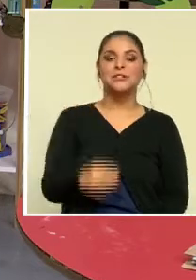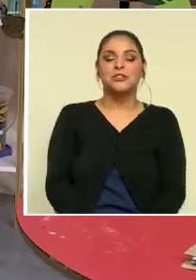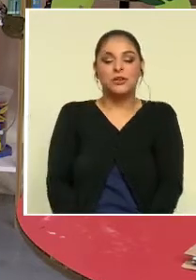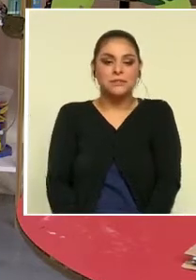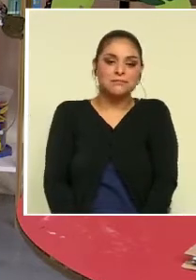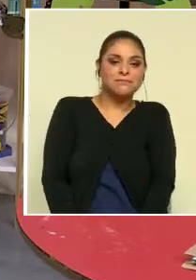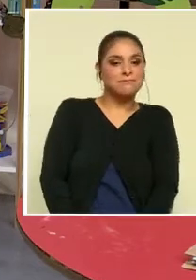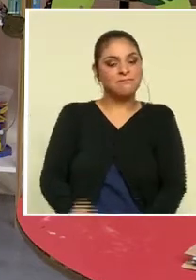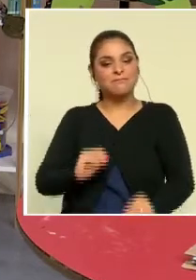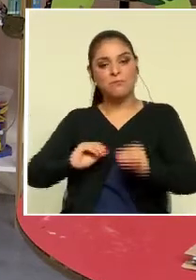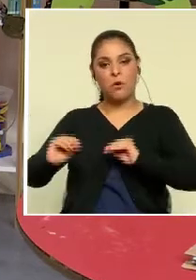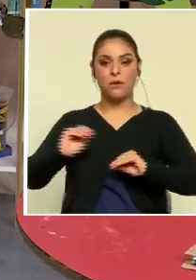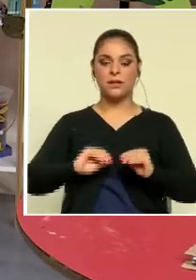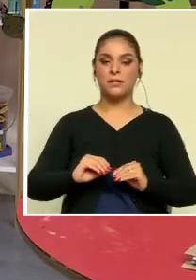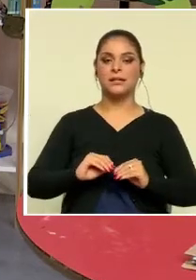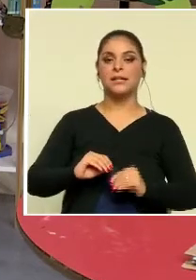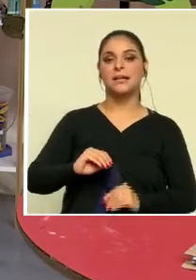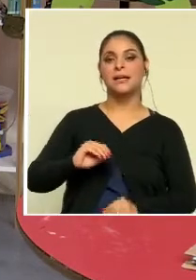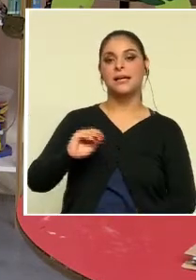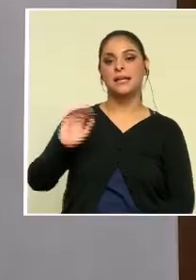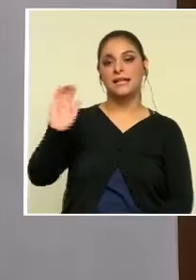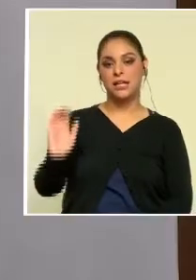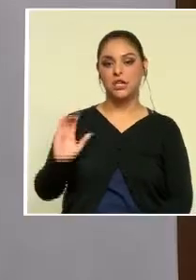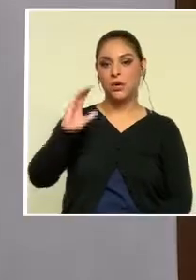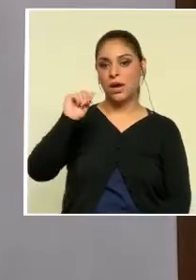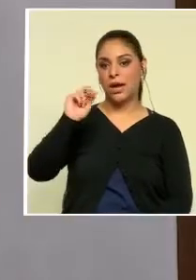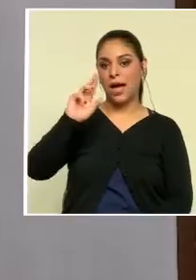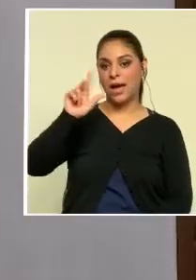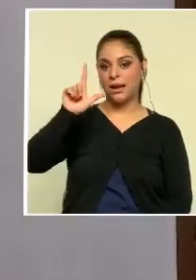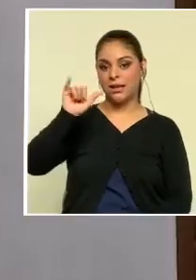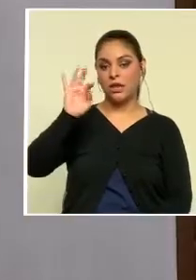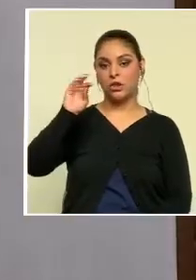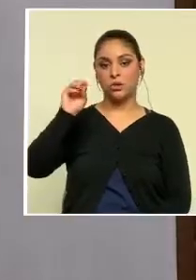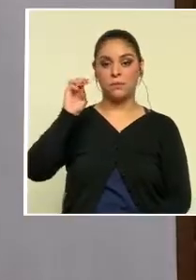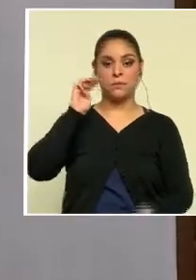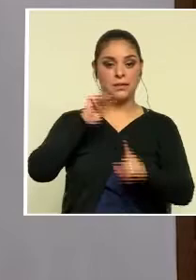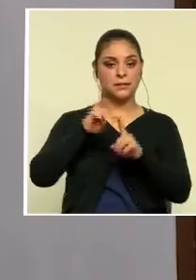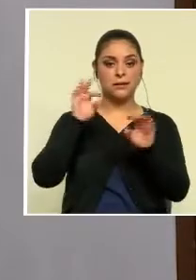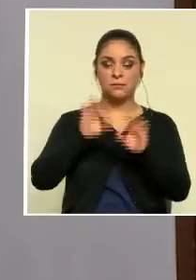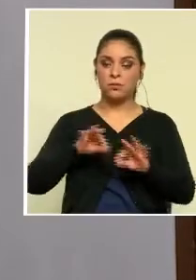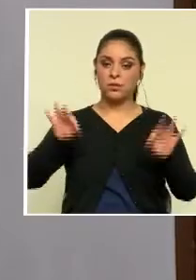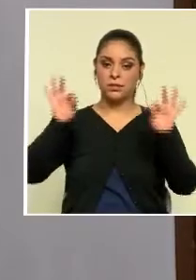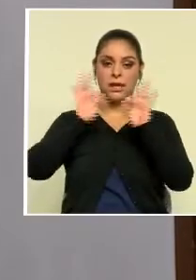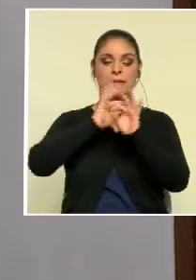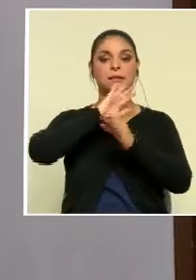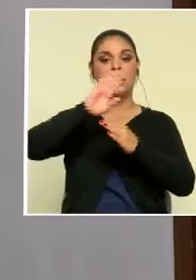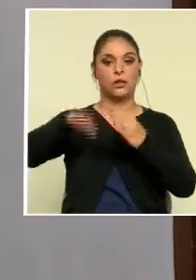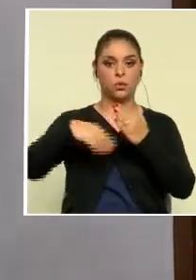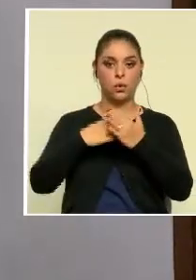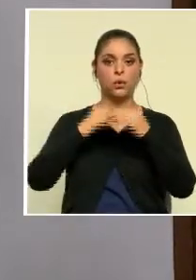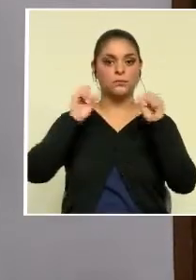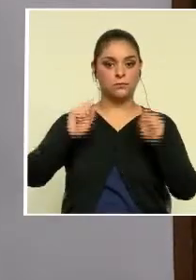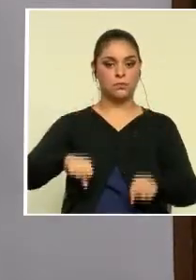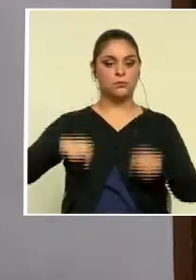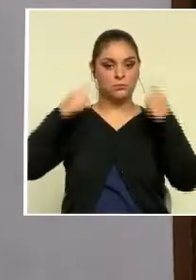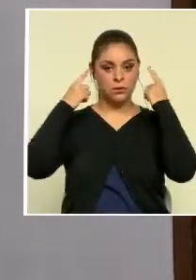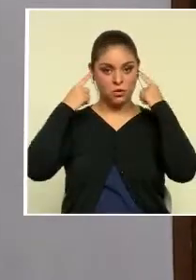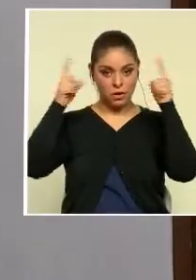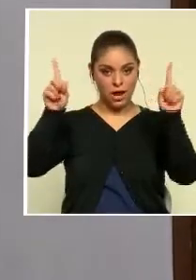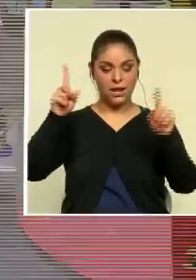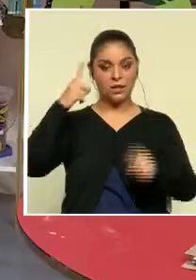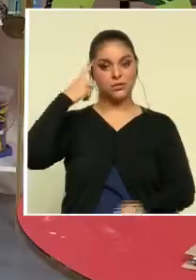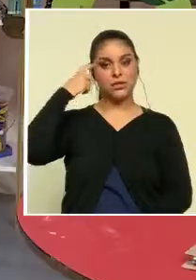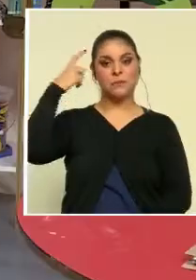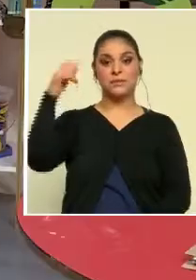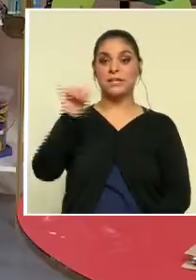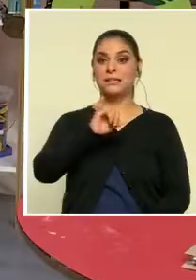excelente el de carlitos con ese mensaje tan importante que todos podemos lograr lo que soñamos verdad y el de la receta por supuesto